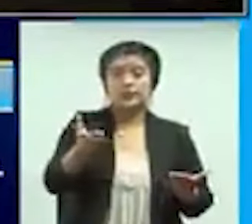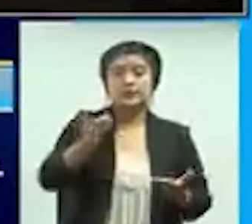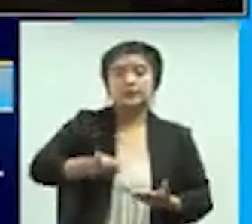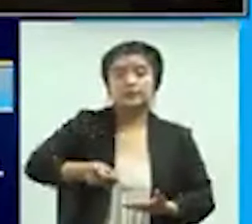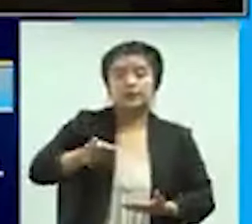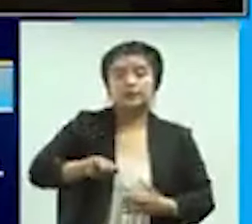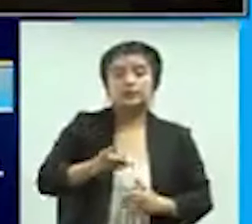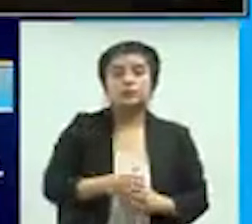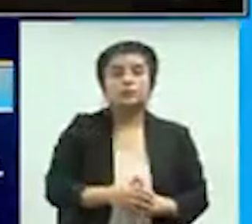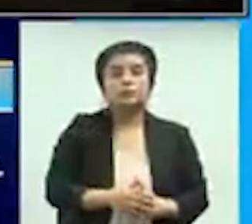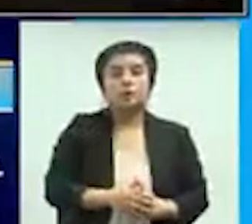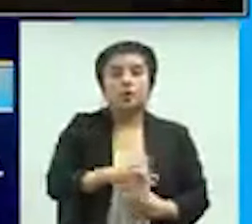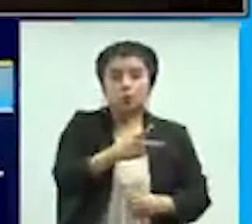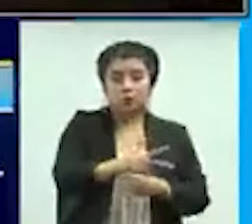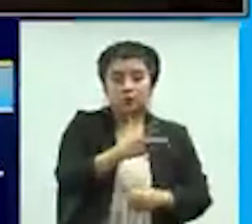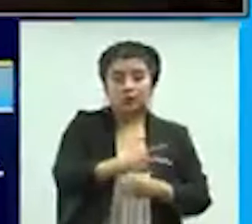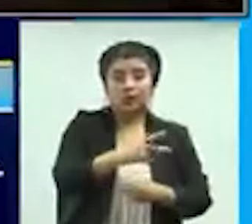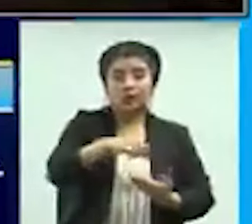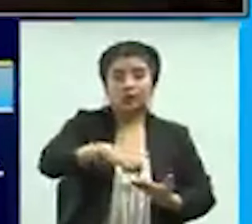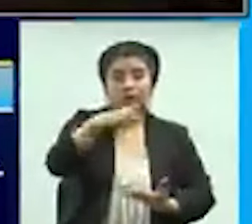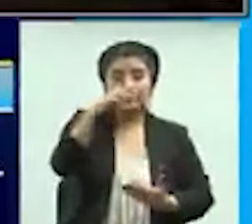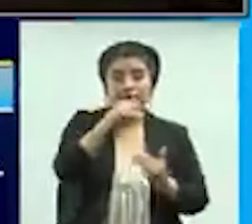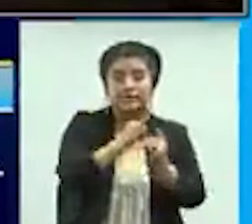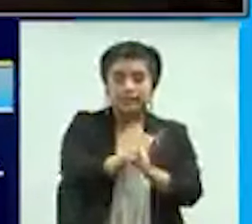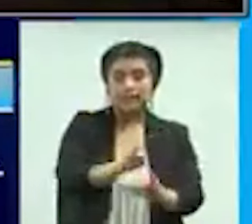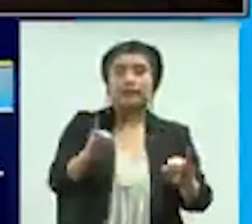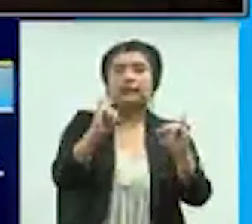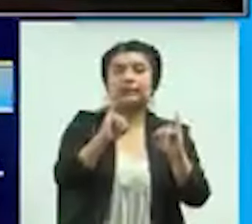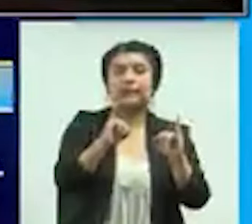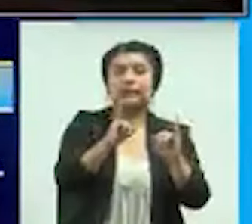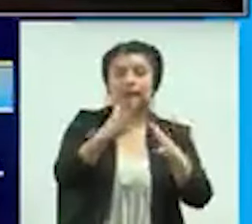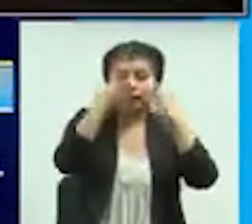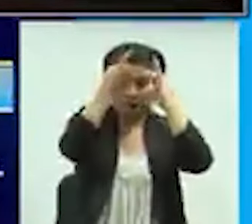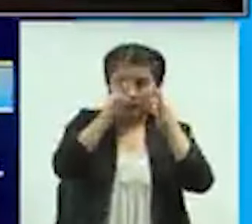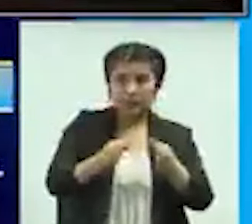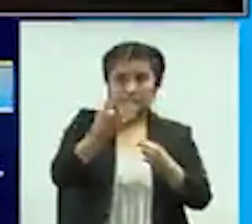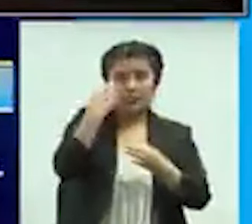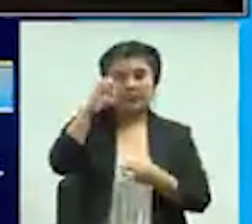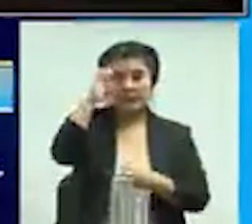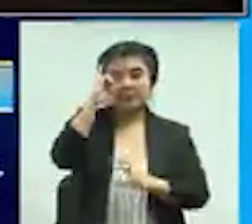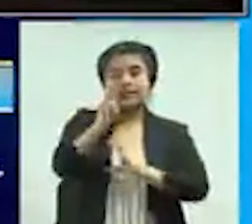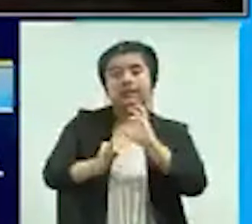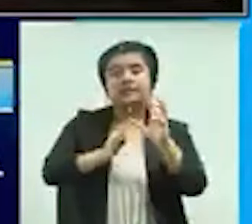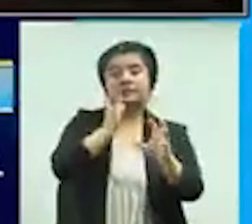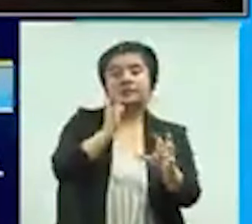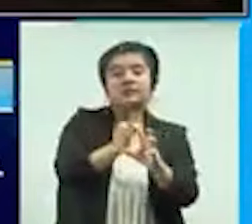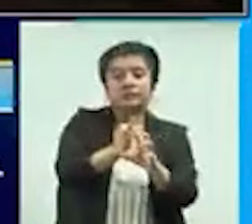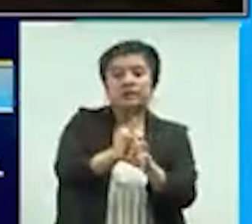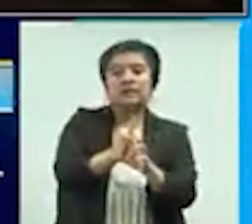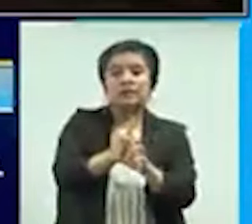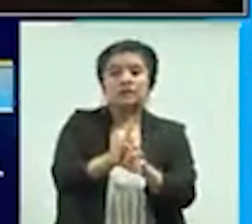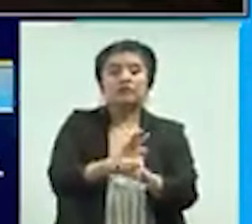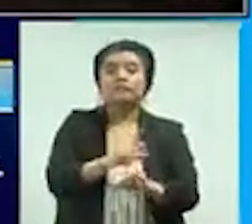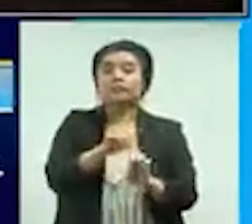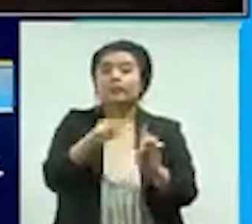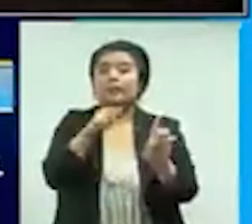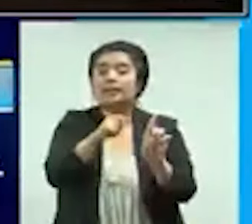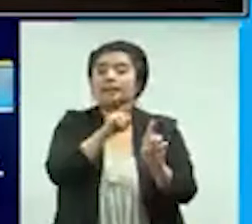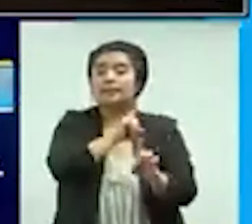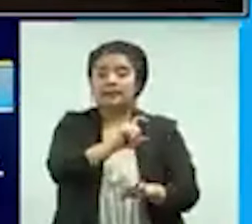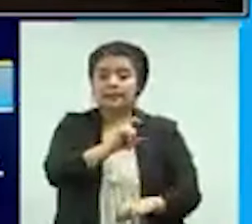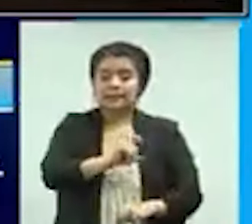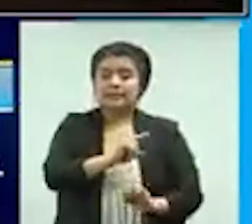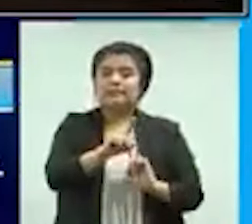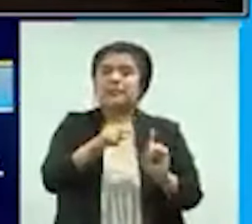pleno, Guatemala como país soberano decide sobre su política exterior en el ámbito multilateral, que se caracteriza por